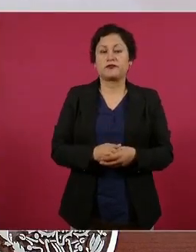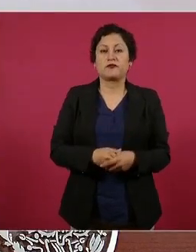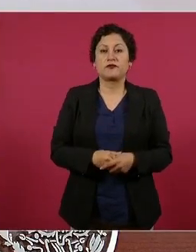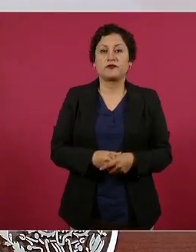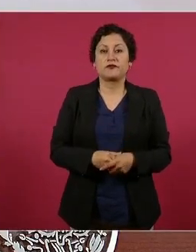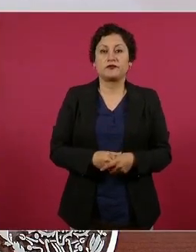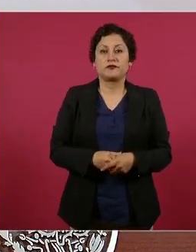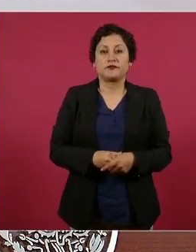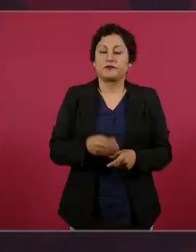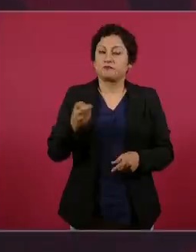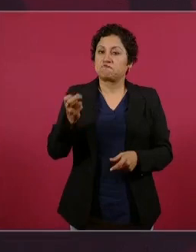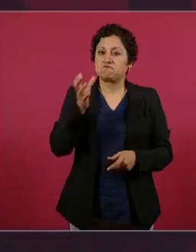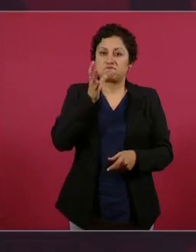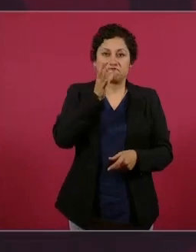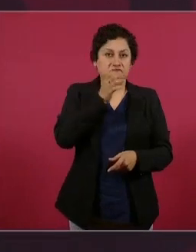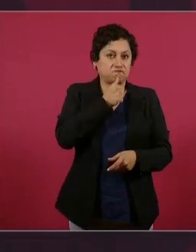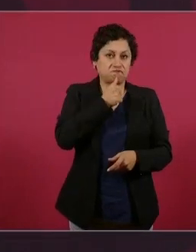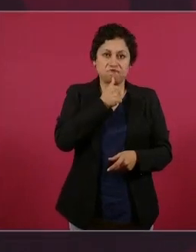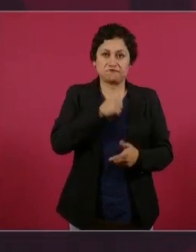es posible.